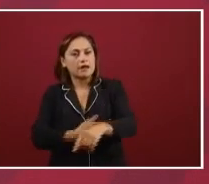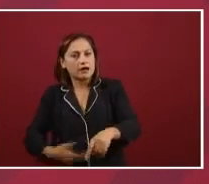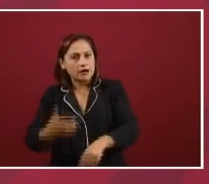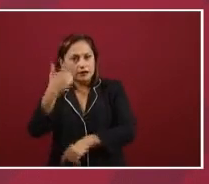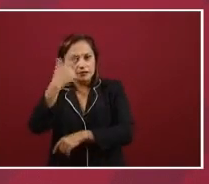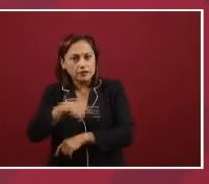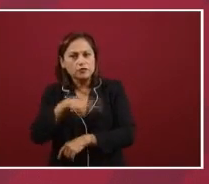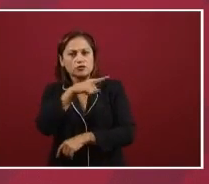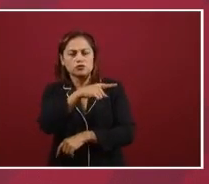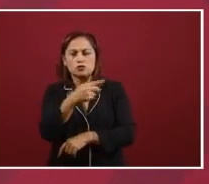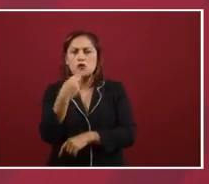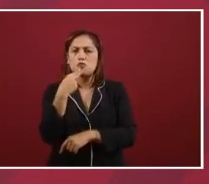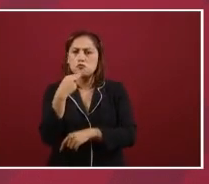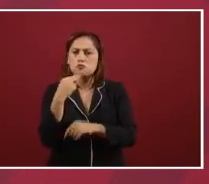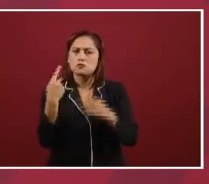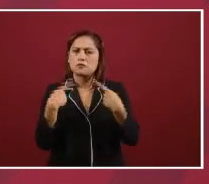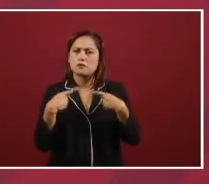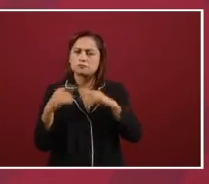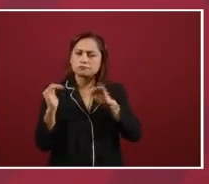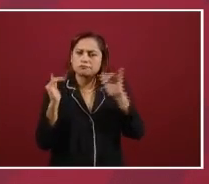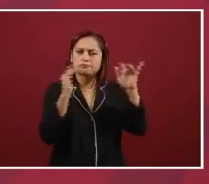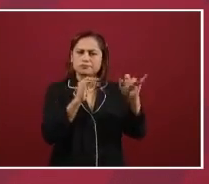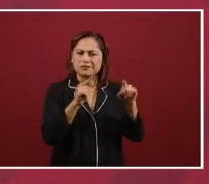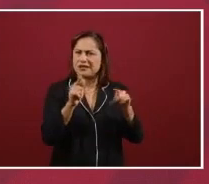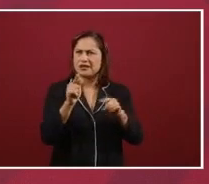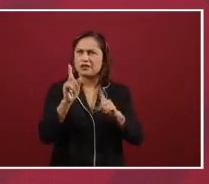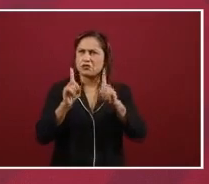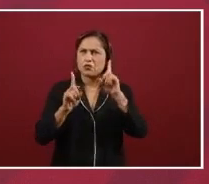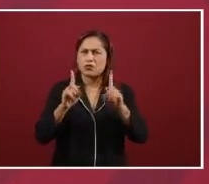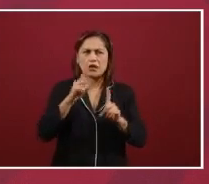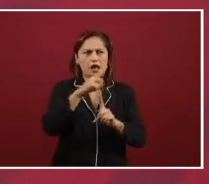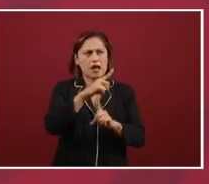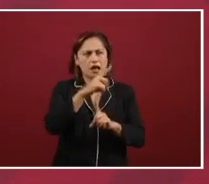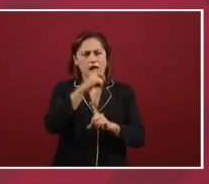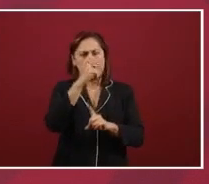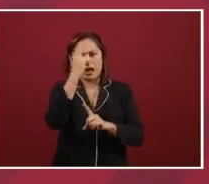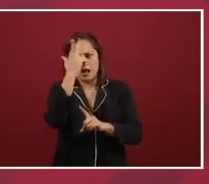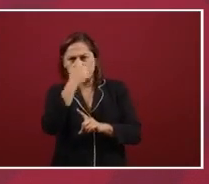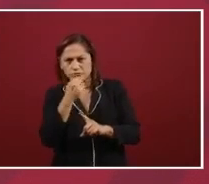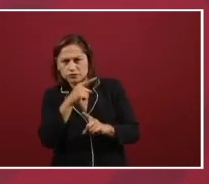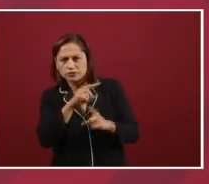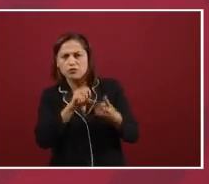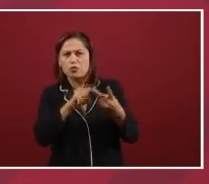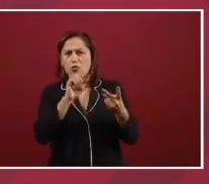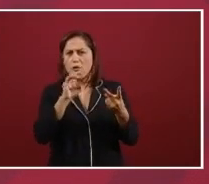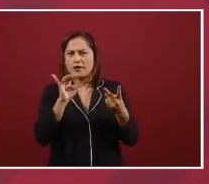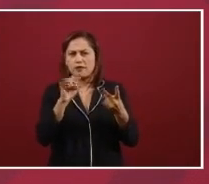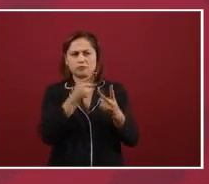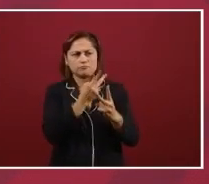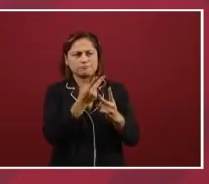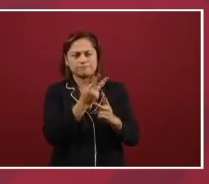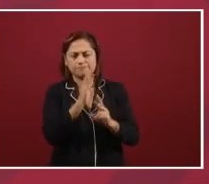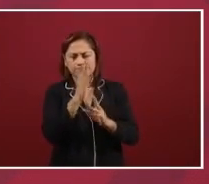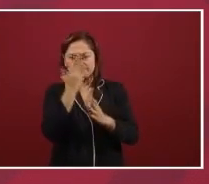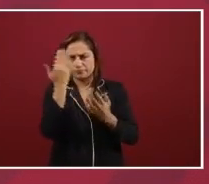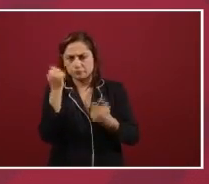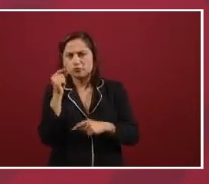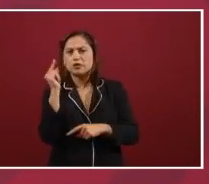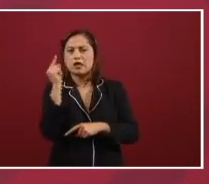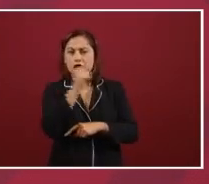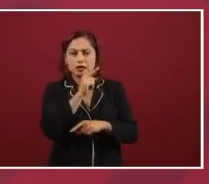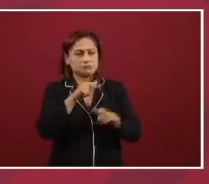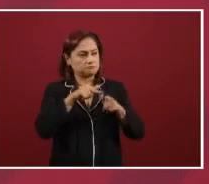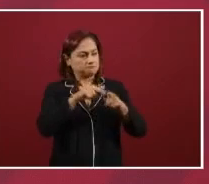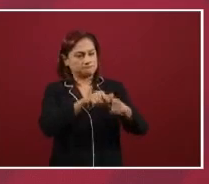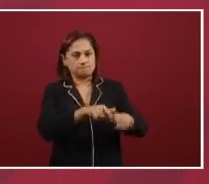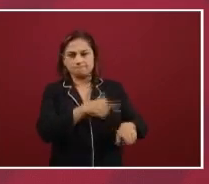sé si en el de Hermosillo o el de Obregón, entonces eso se va a respetar, no se va a afectar, pero